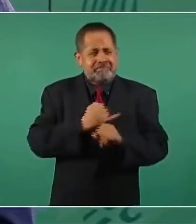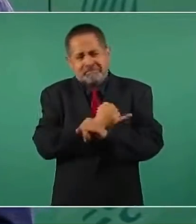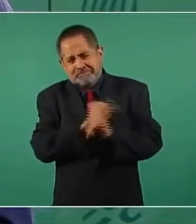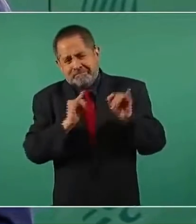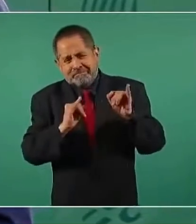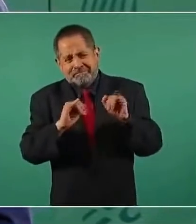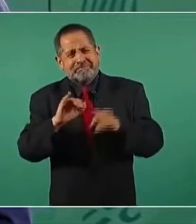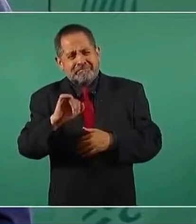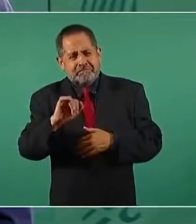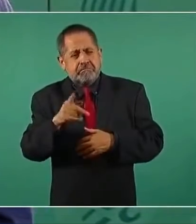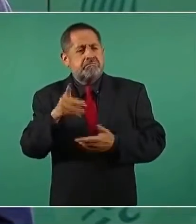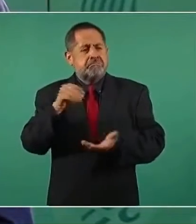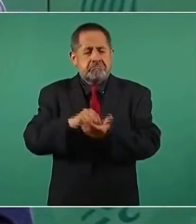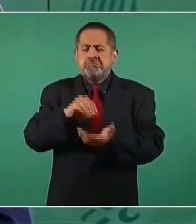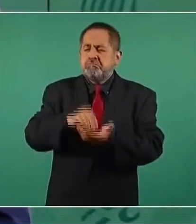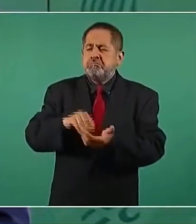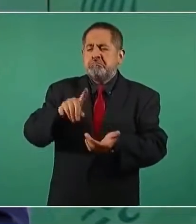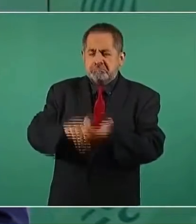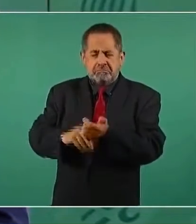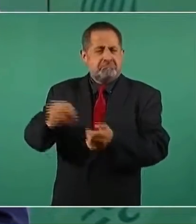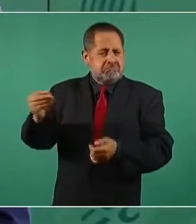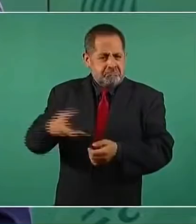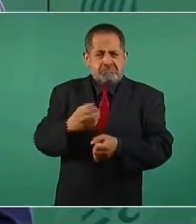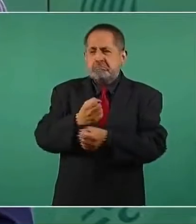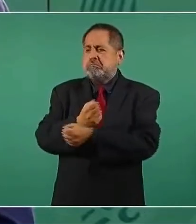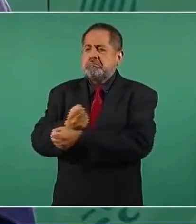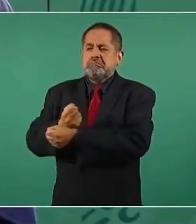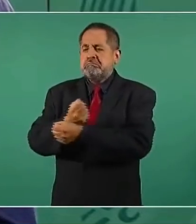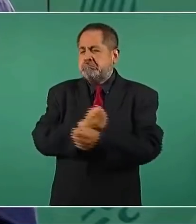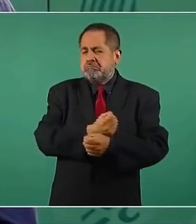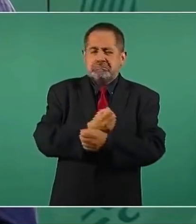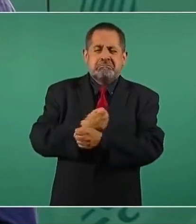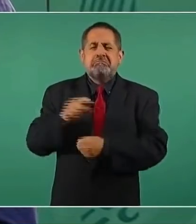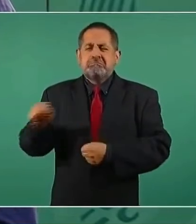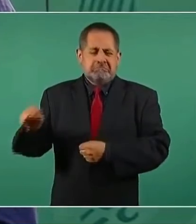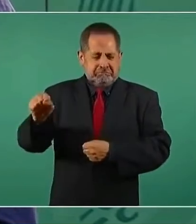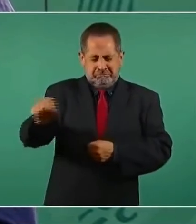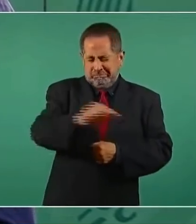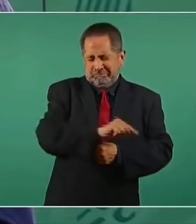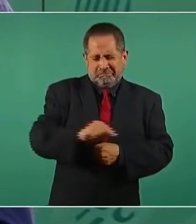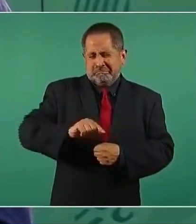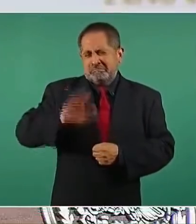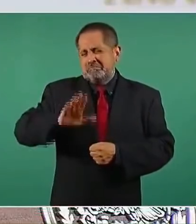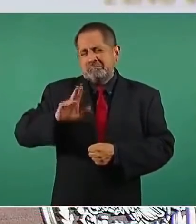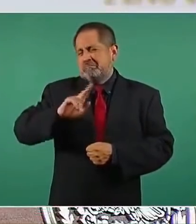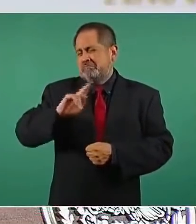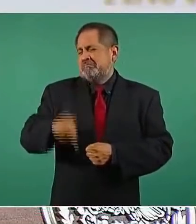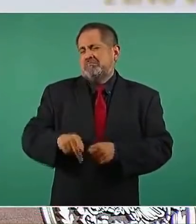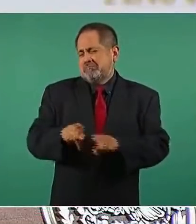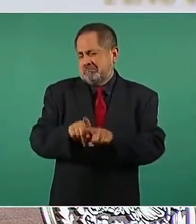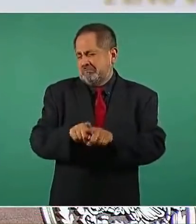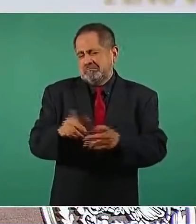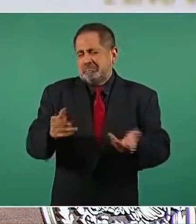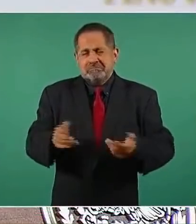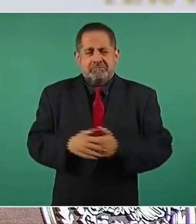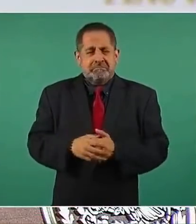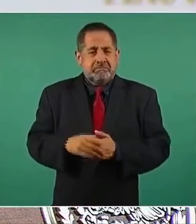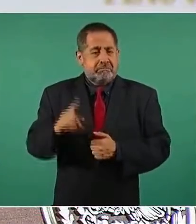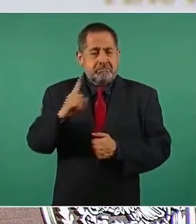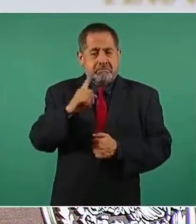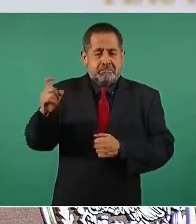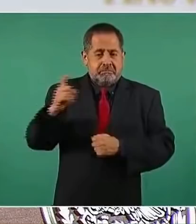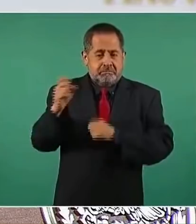pero continuó la esclavitud, para decirlo breve, en 100